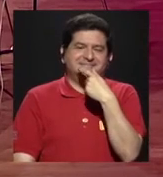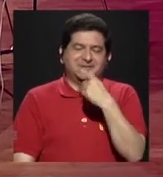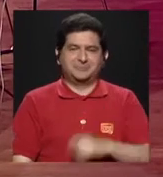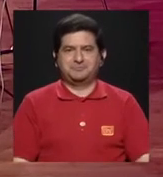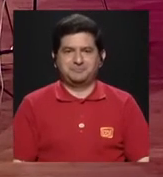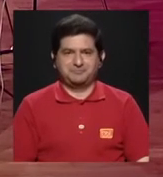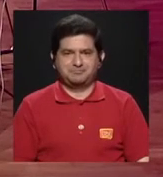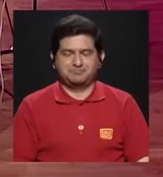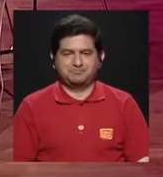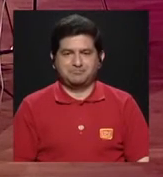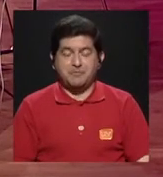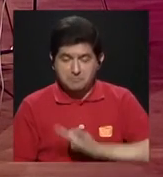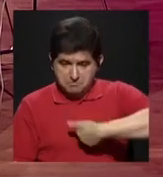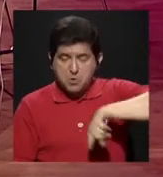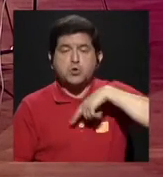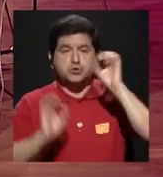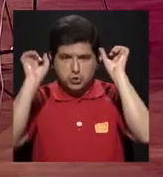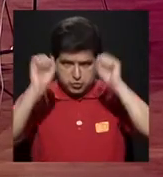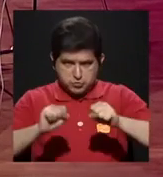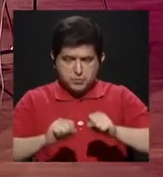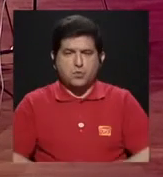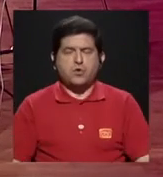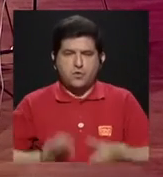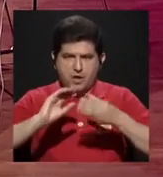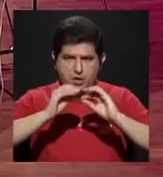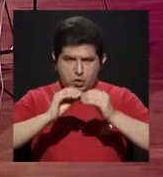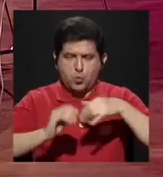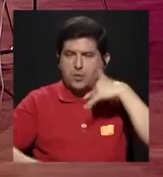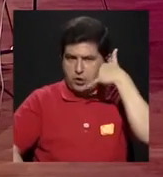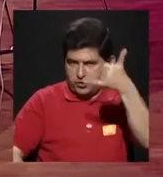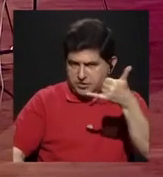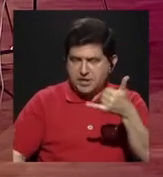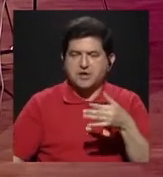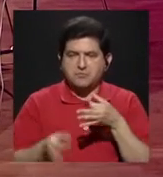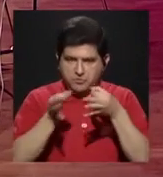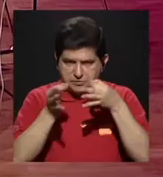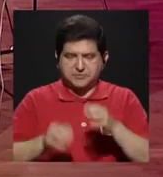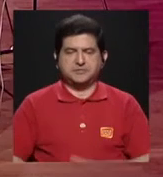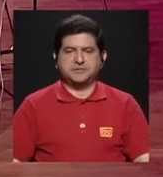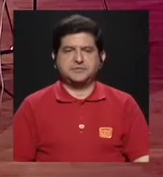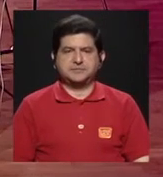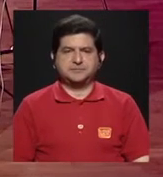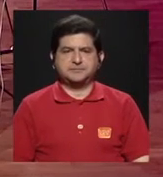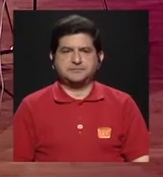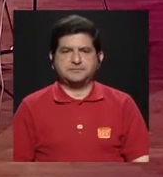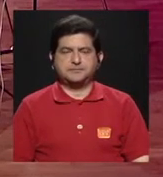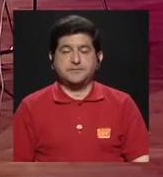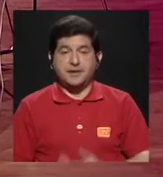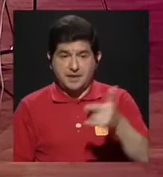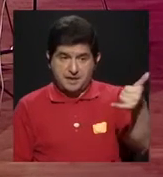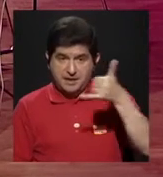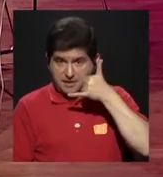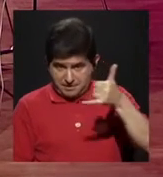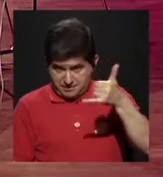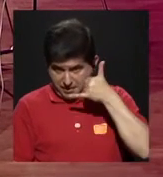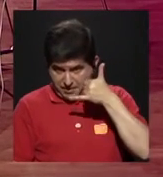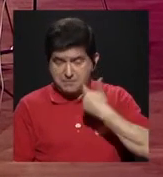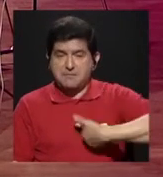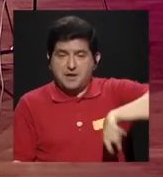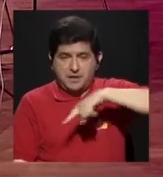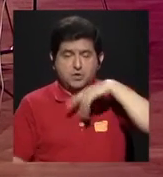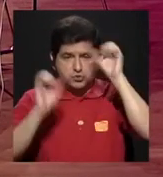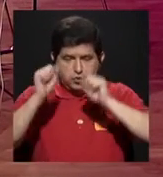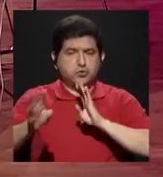y no, les podemos dar el número de teléfono, ¿verdad? Para que nos llamen y